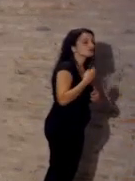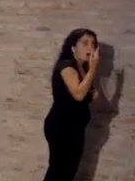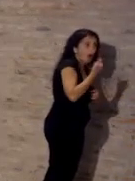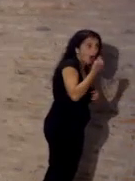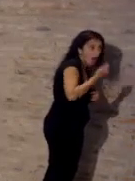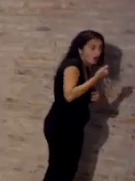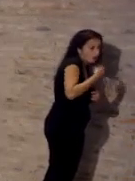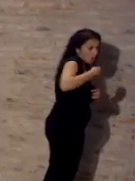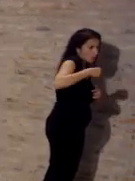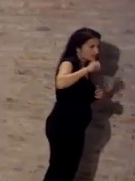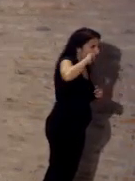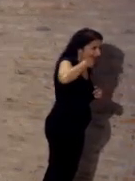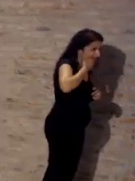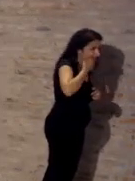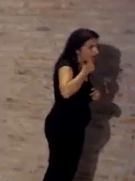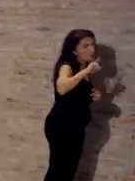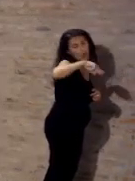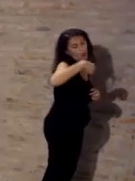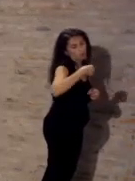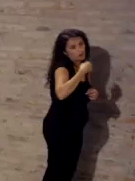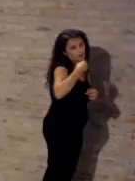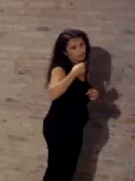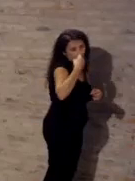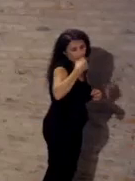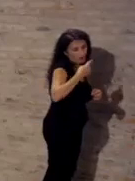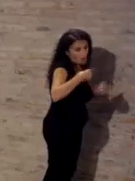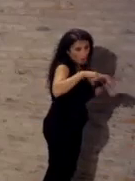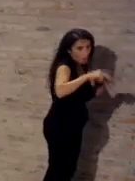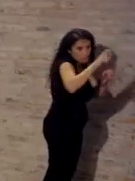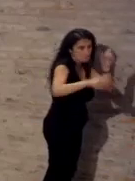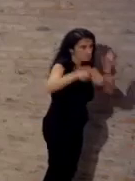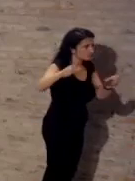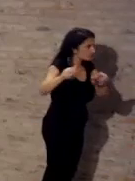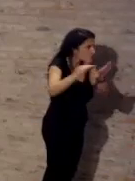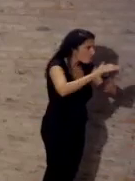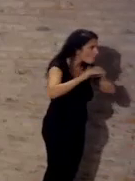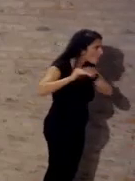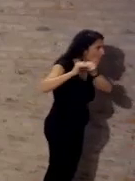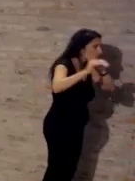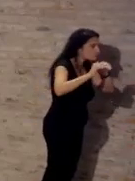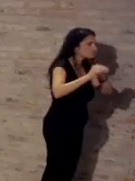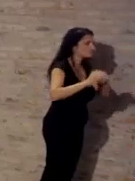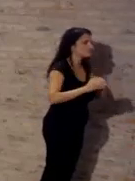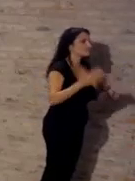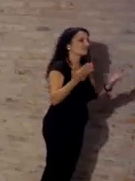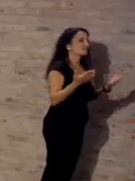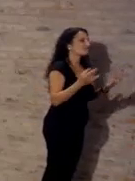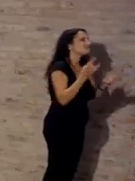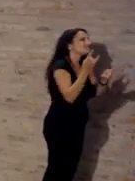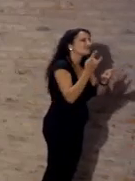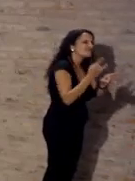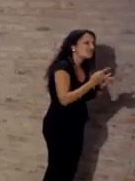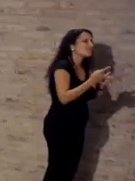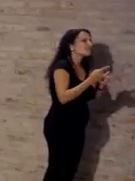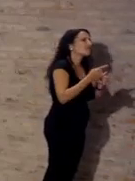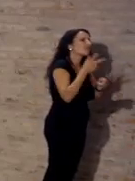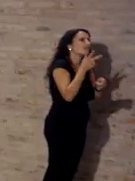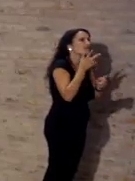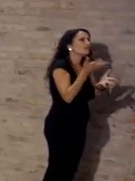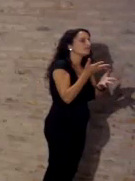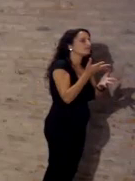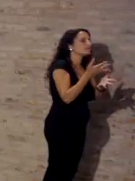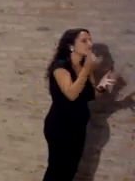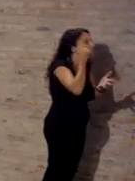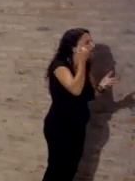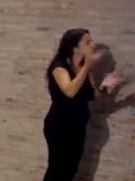de cosas no tan buenas como el resto de las personas Pero lo que sí necesitamos es no tener que ocuparnos más de